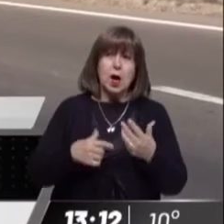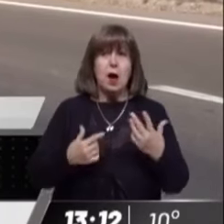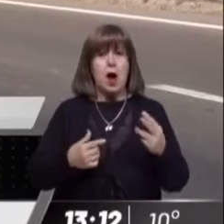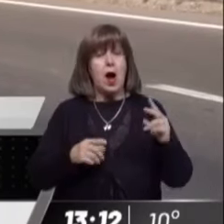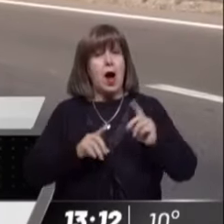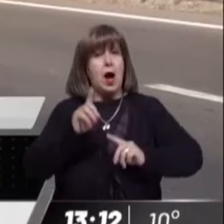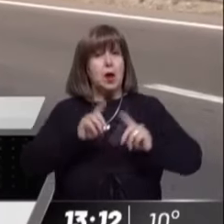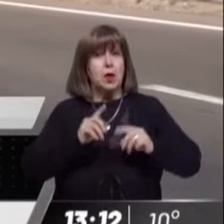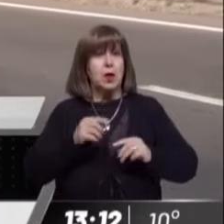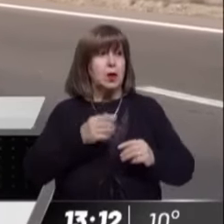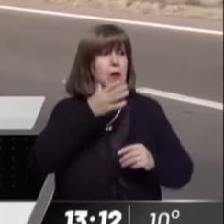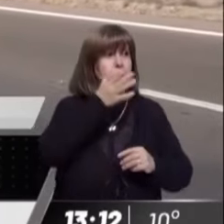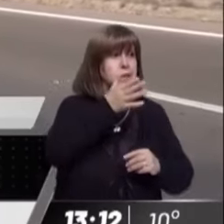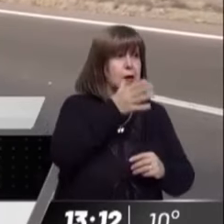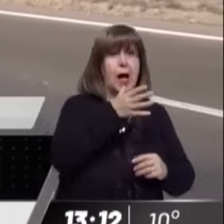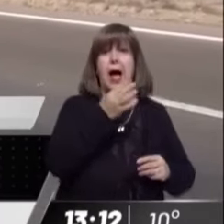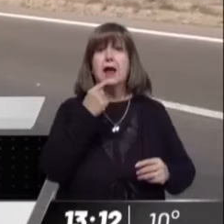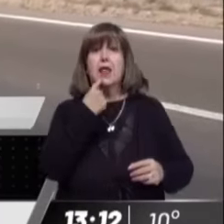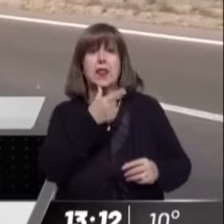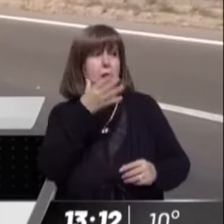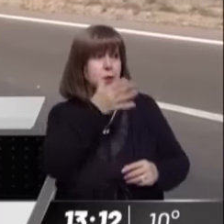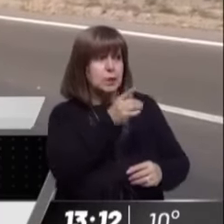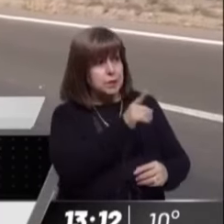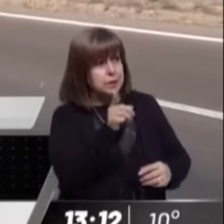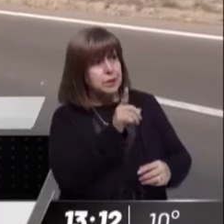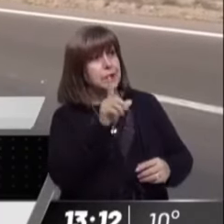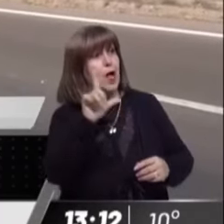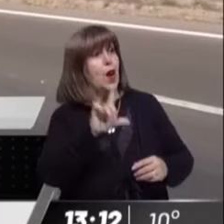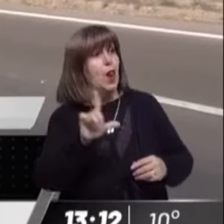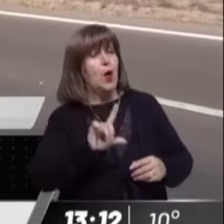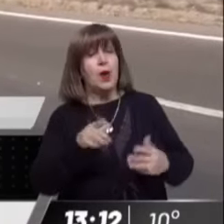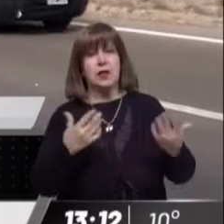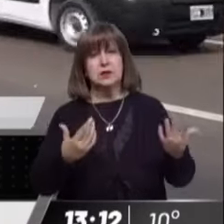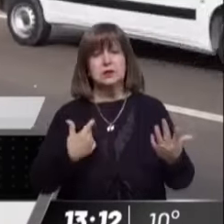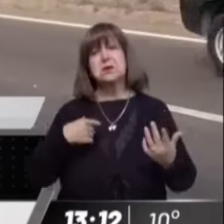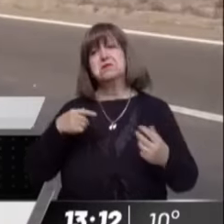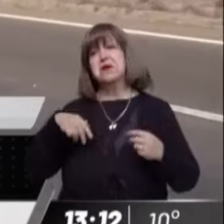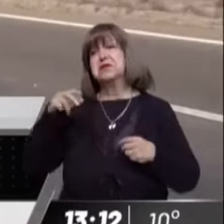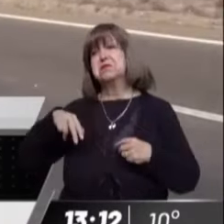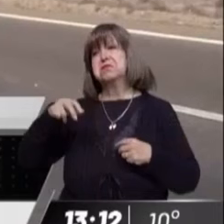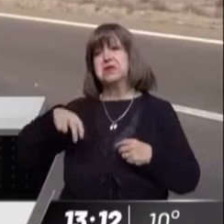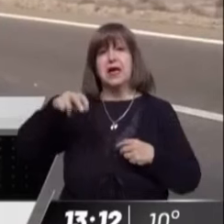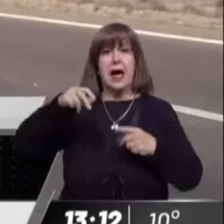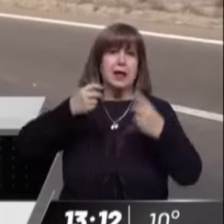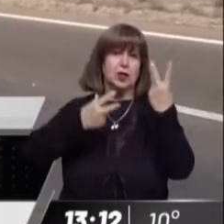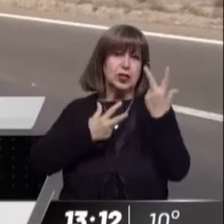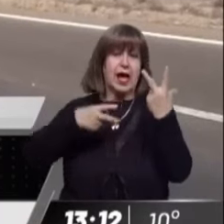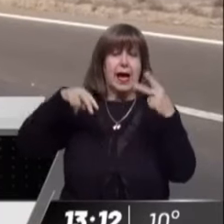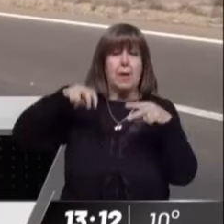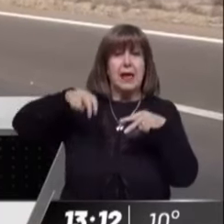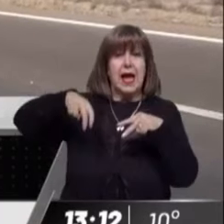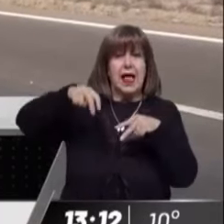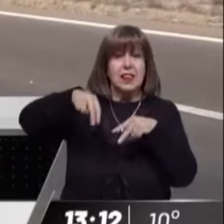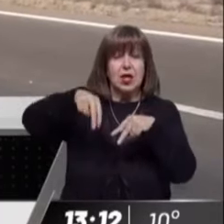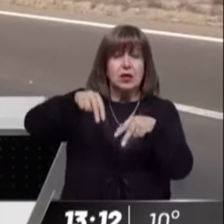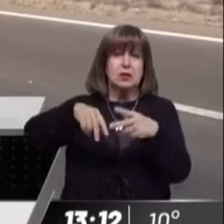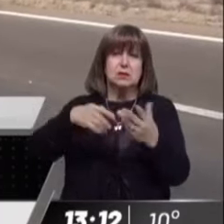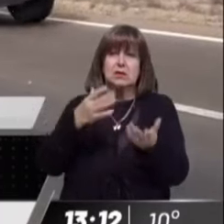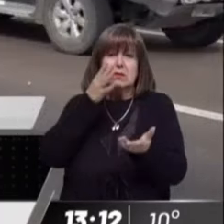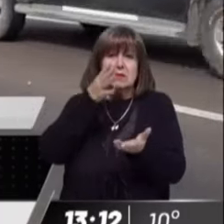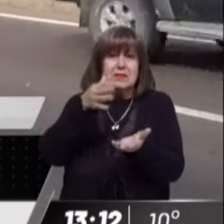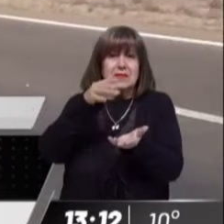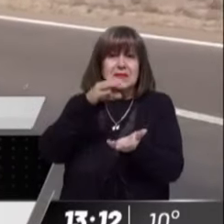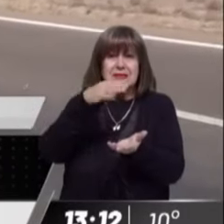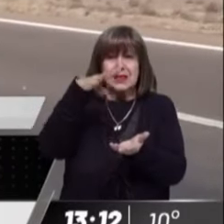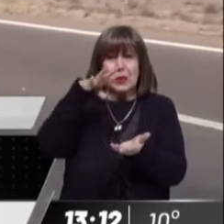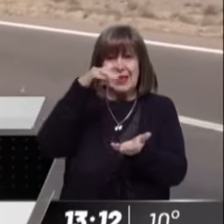pasado un dato para que los ladrones hagan y efectúen este robo que sin duda hablamos de un robo millonario, más de 57 millones de pesos es